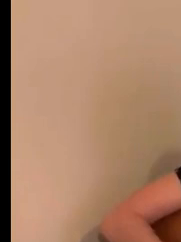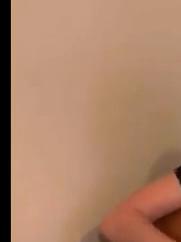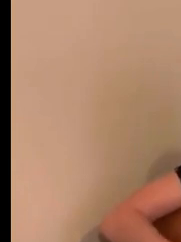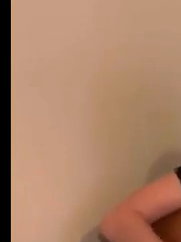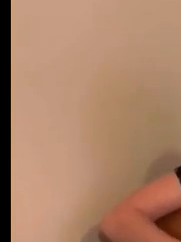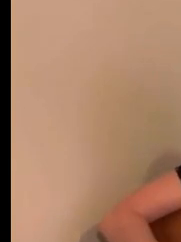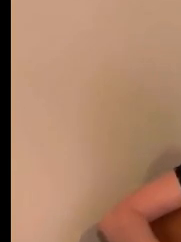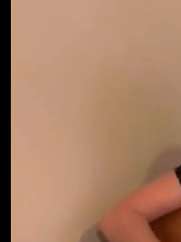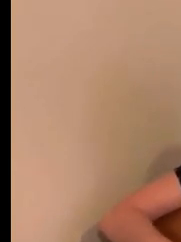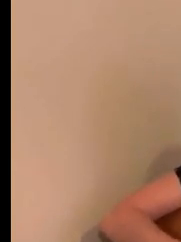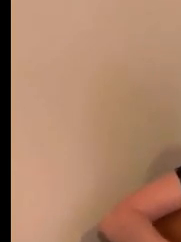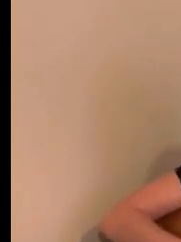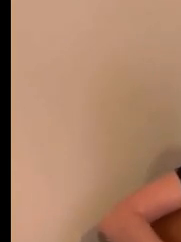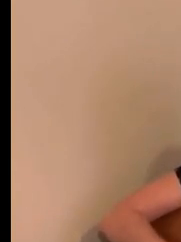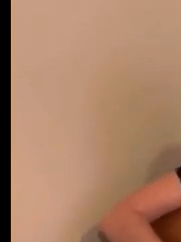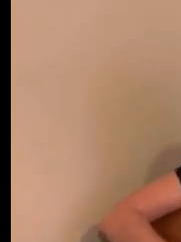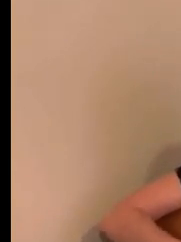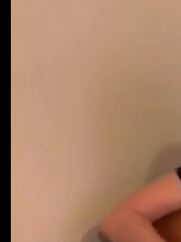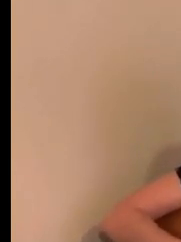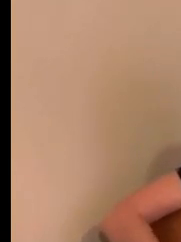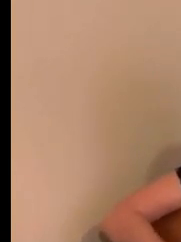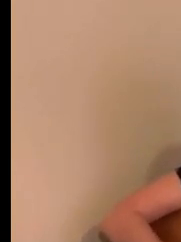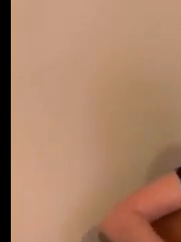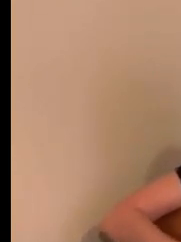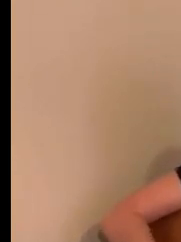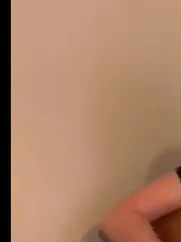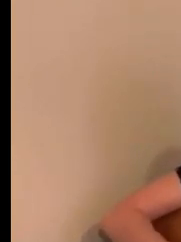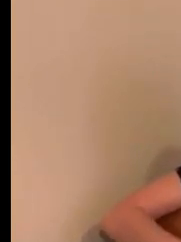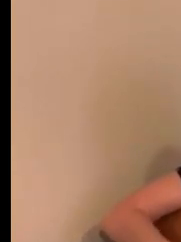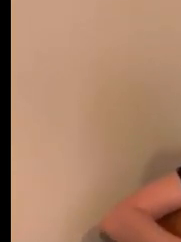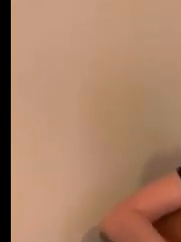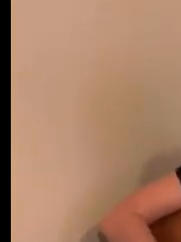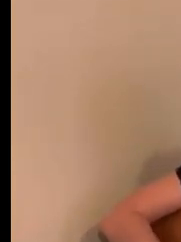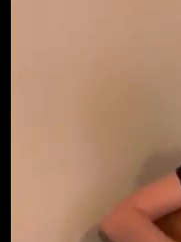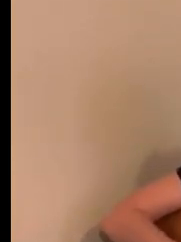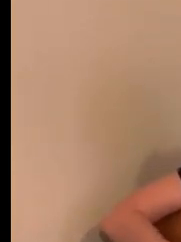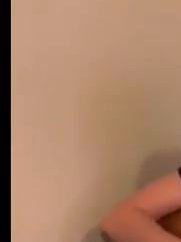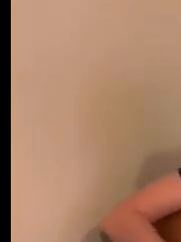soledad. Soy una guitarra que canta al viento,